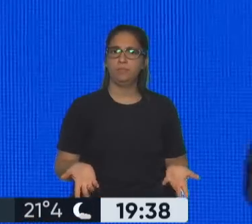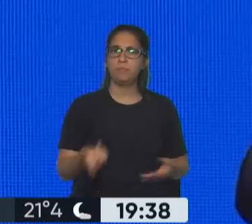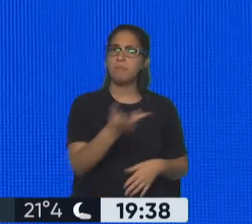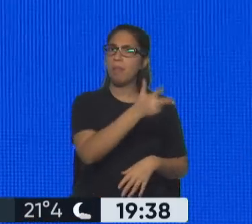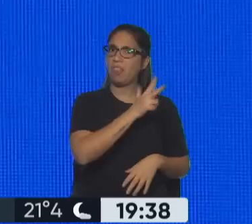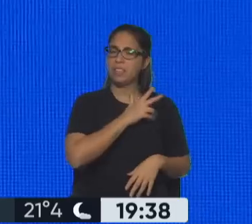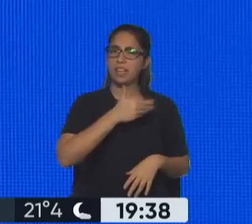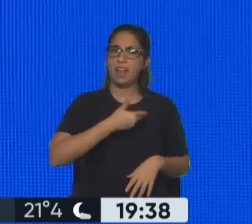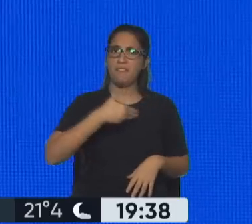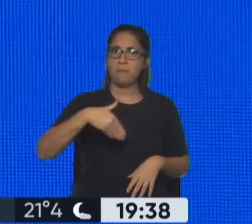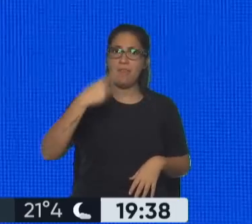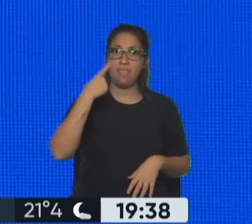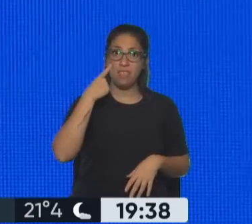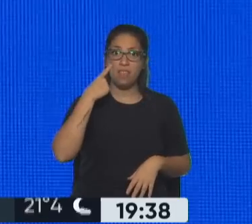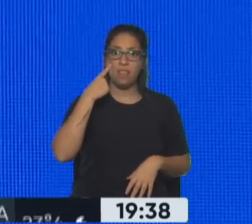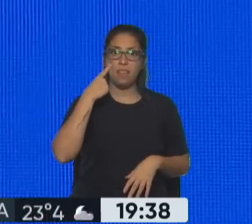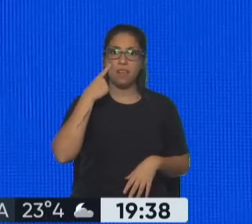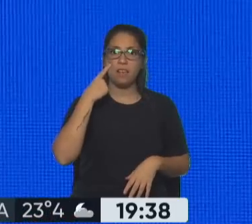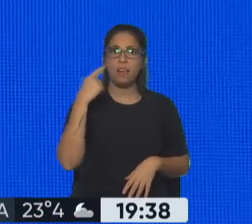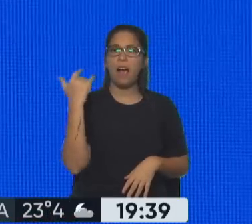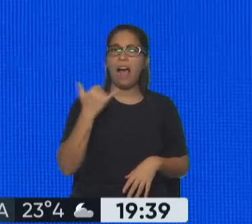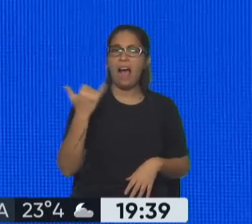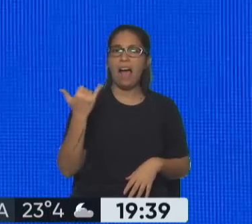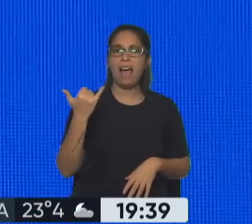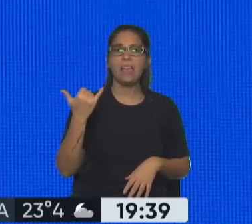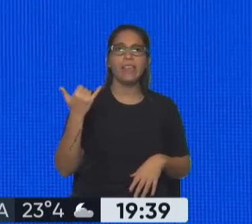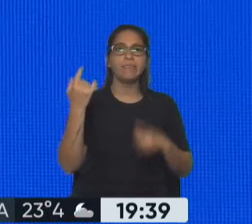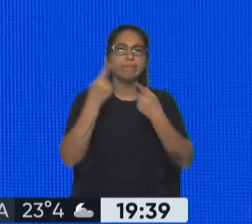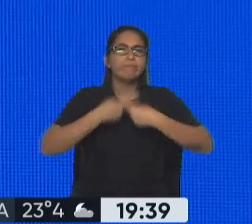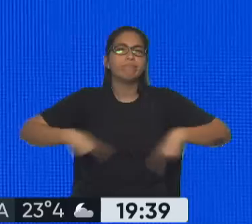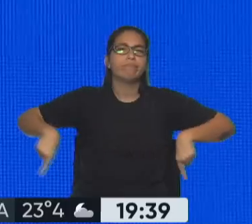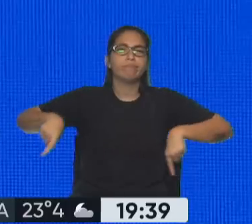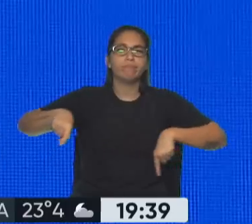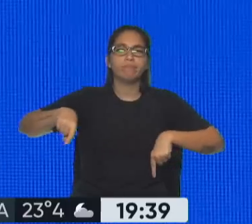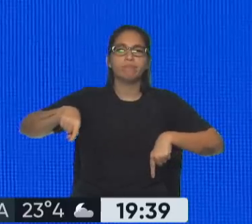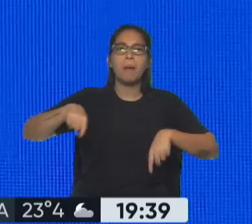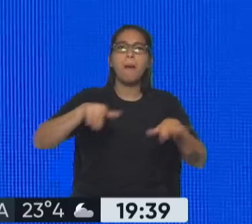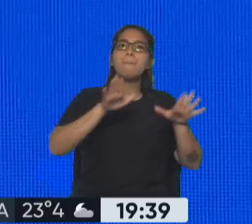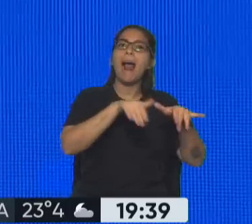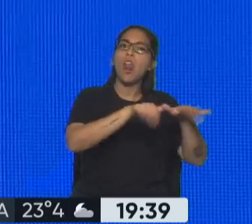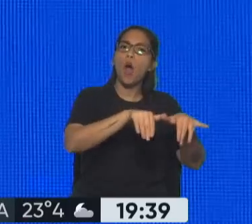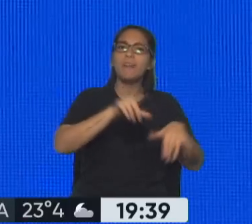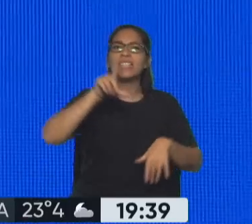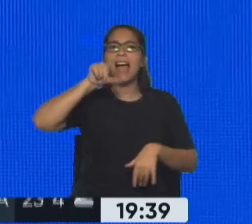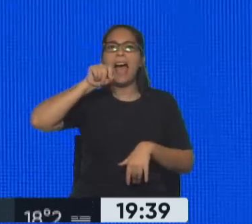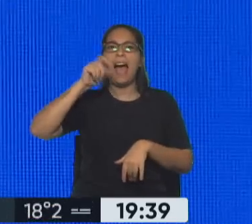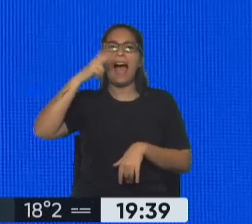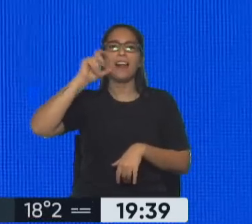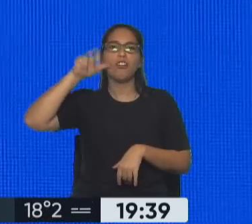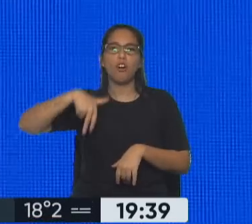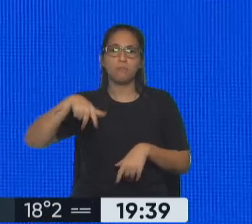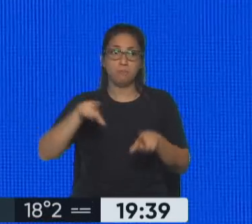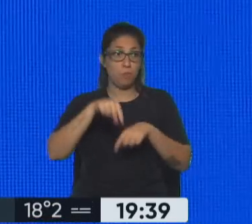Monetario Internacional hay halcones y palomas. Bueno, le digo, halcones y palomas, igual que acá